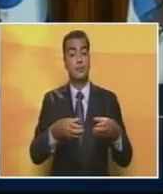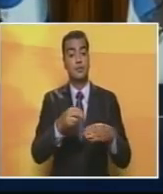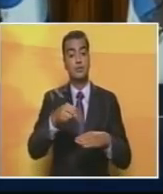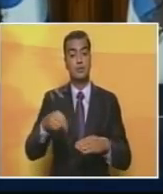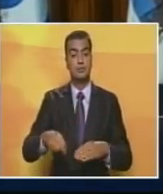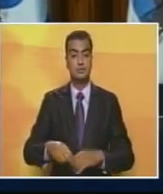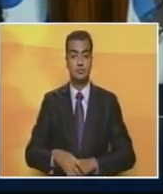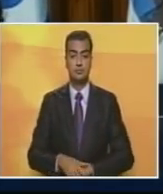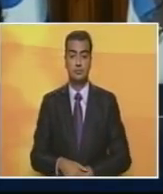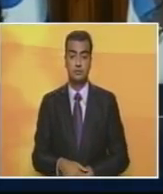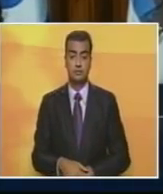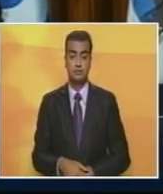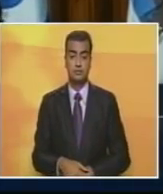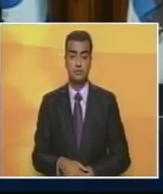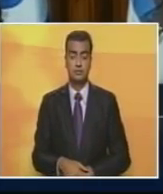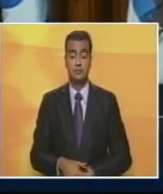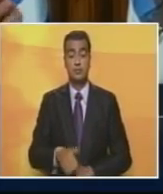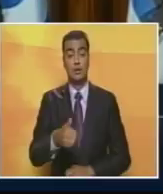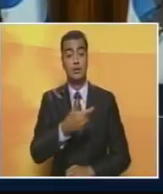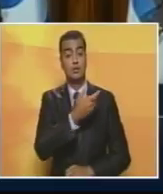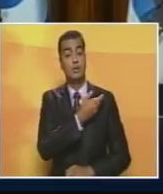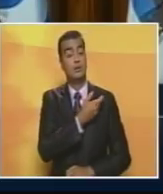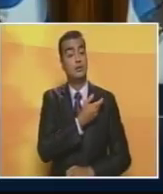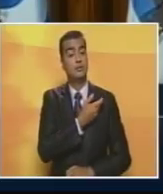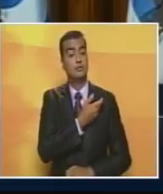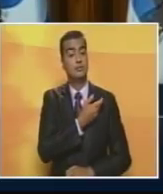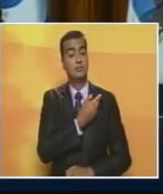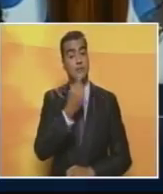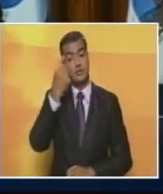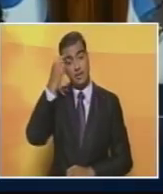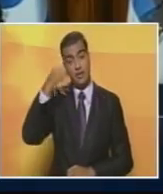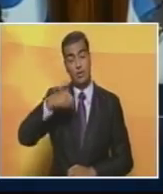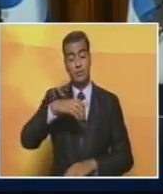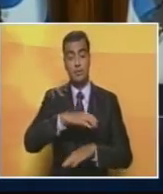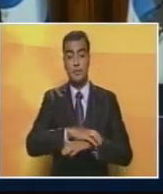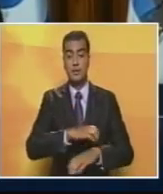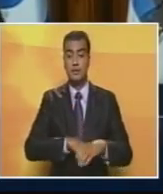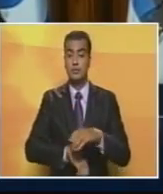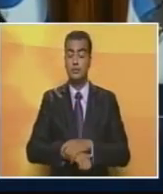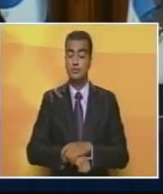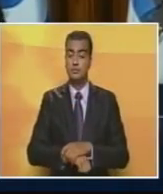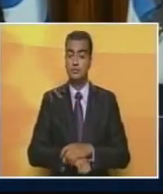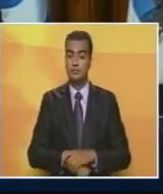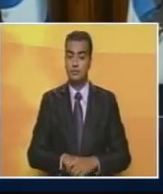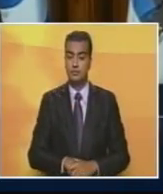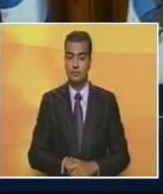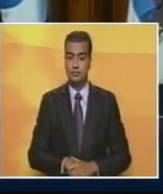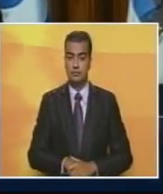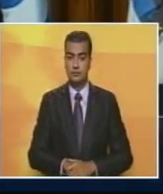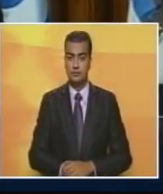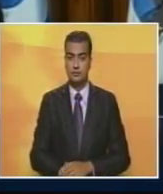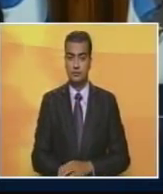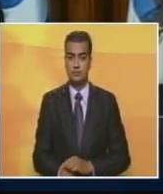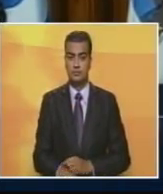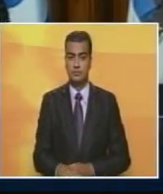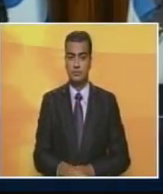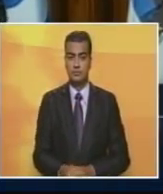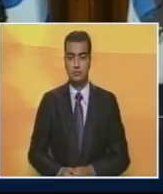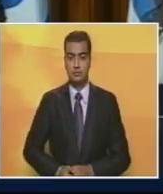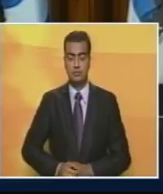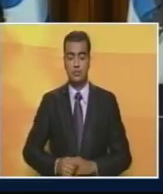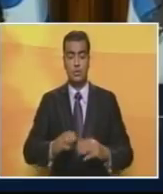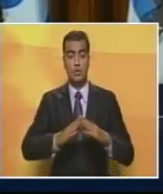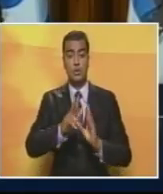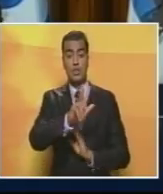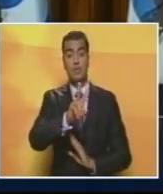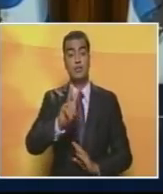nacional. Estos altos gerentes, hoy aprendidos, se suman a los 32